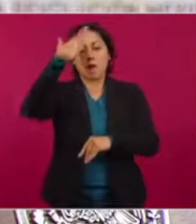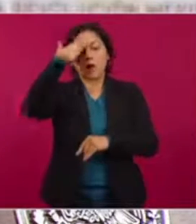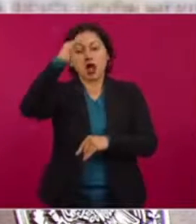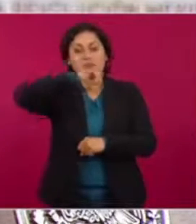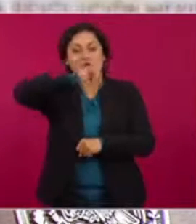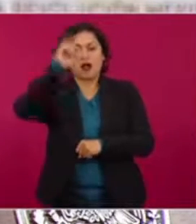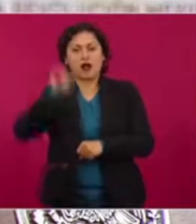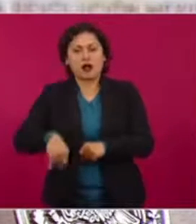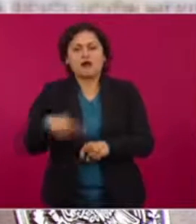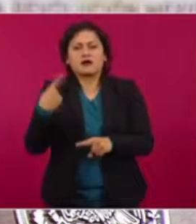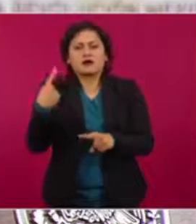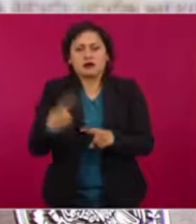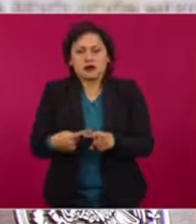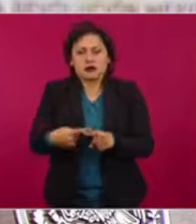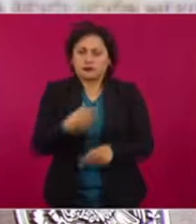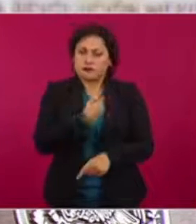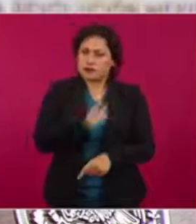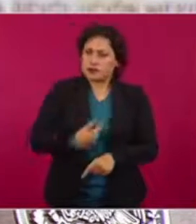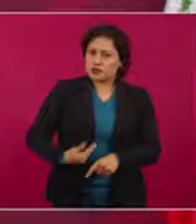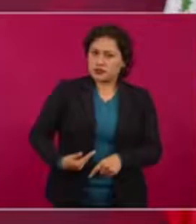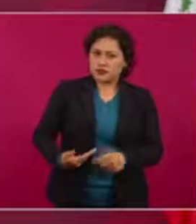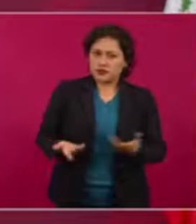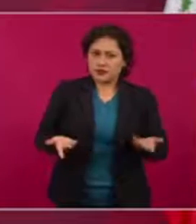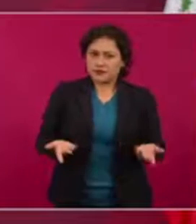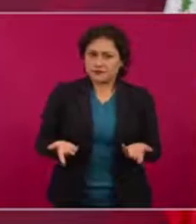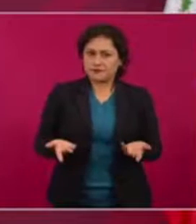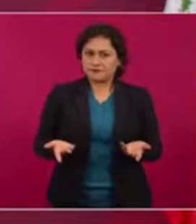Entonces nosotros